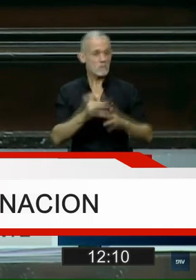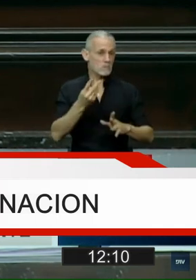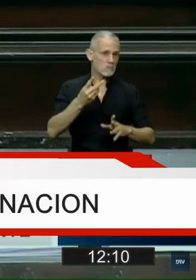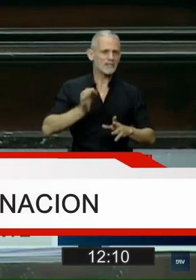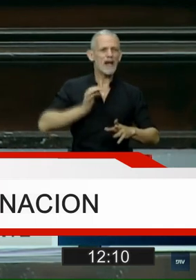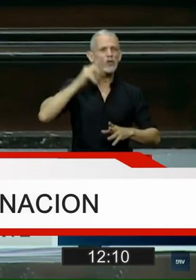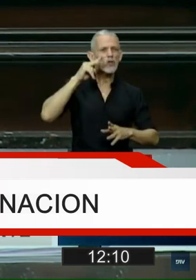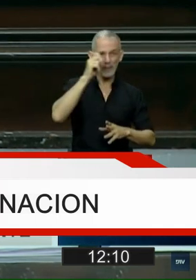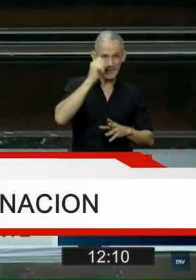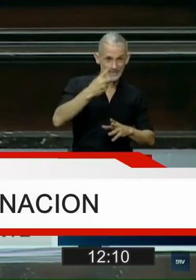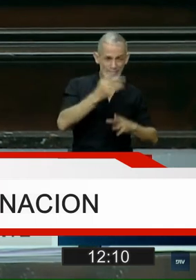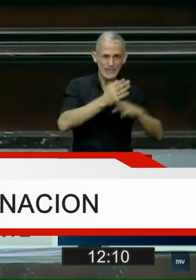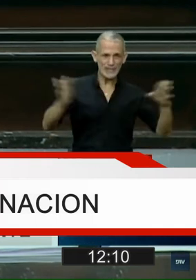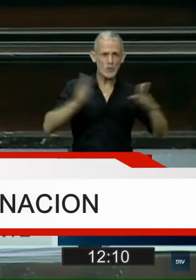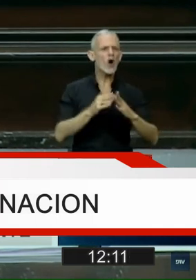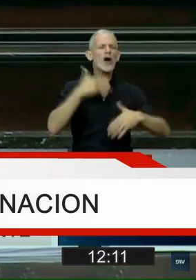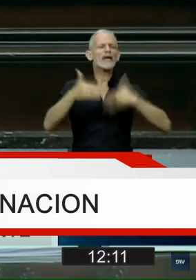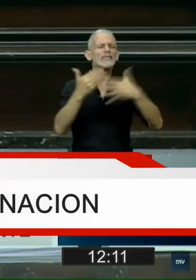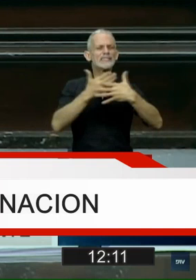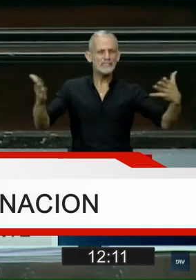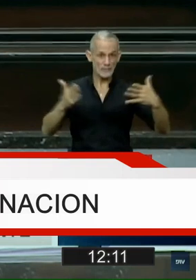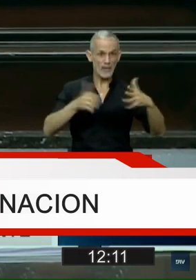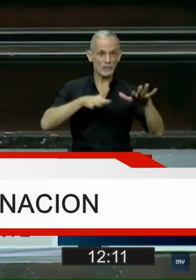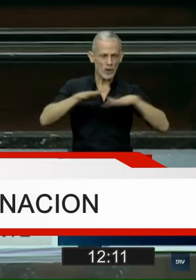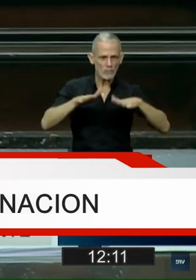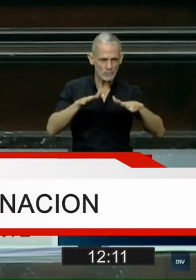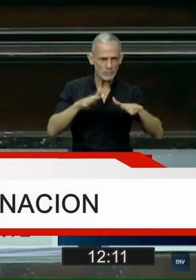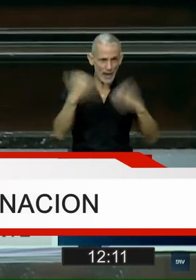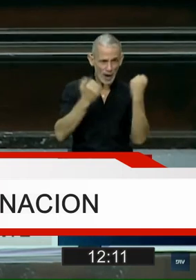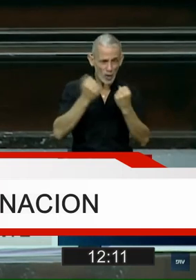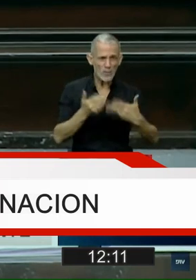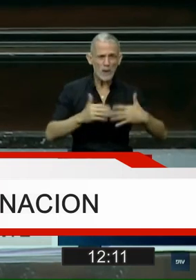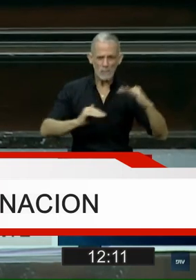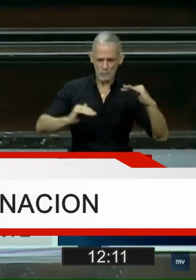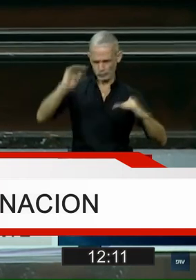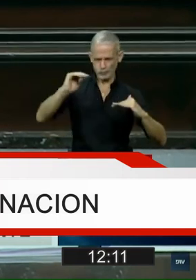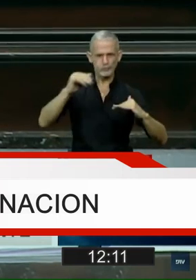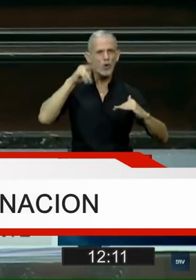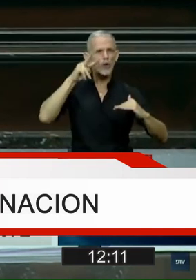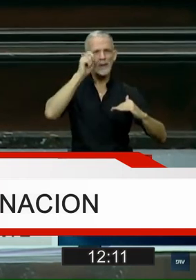2021, el crecimiento de la actividad económica alcanzó